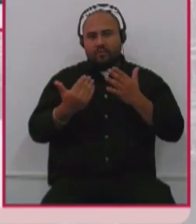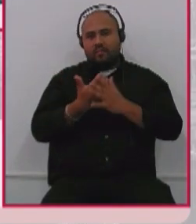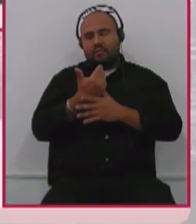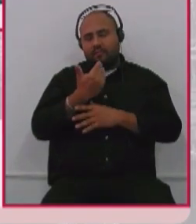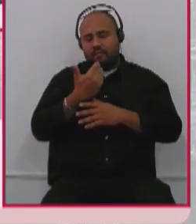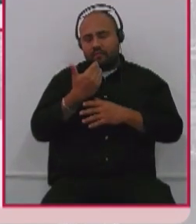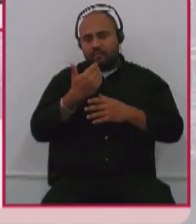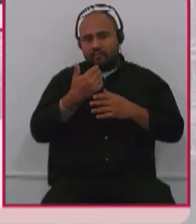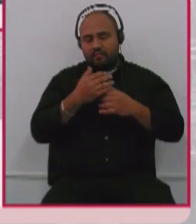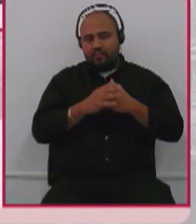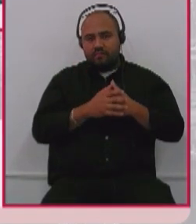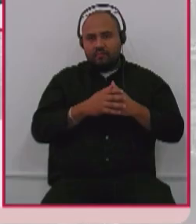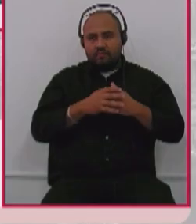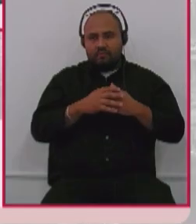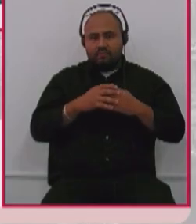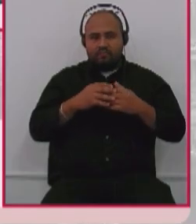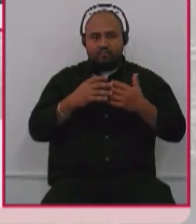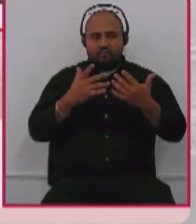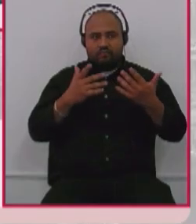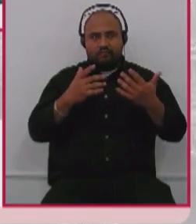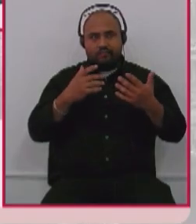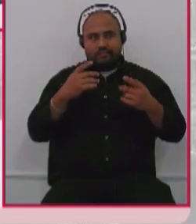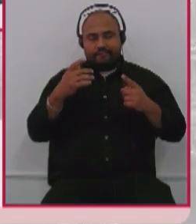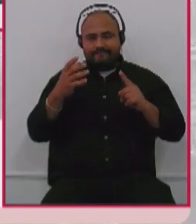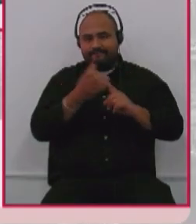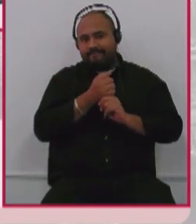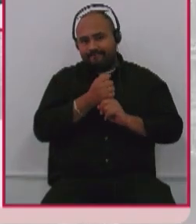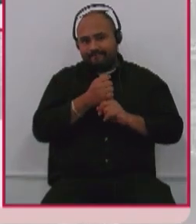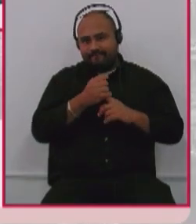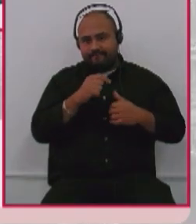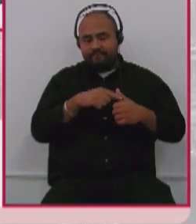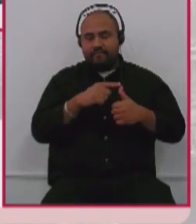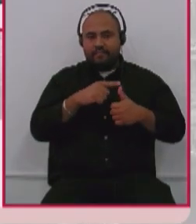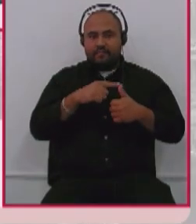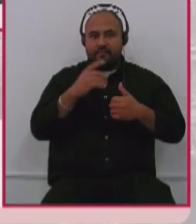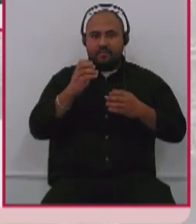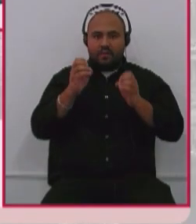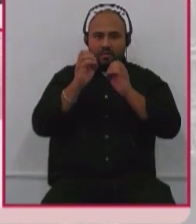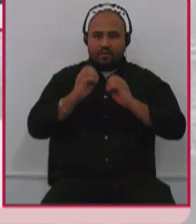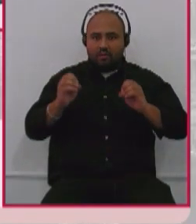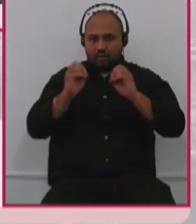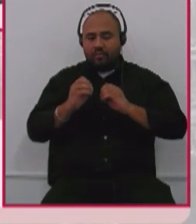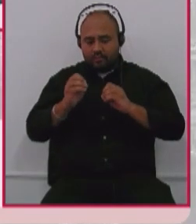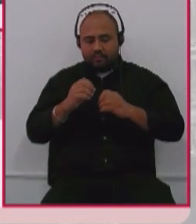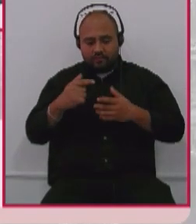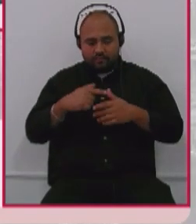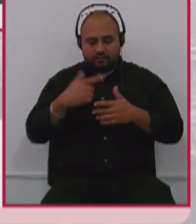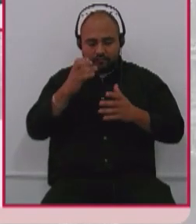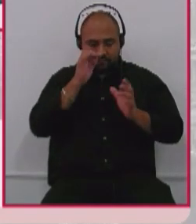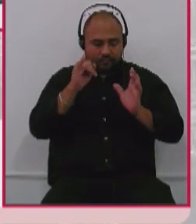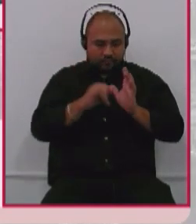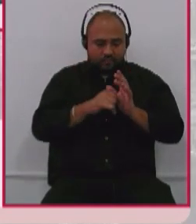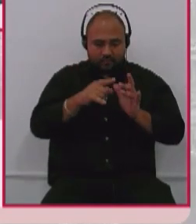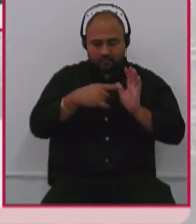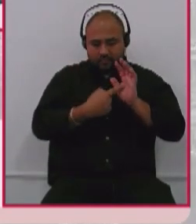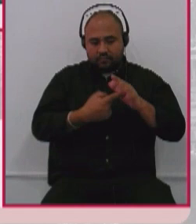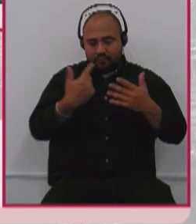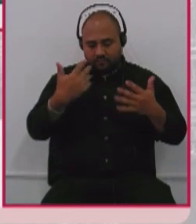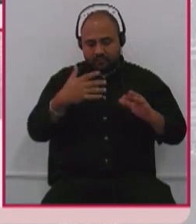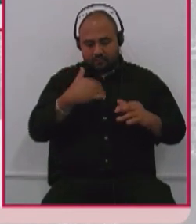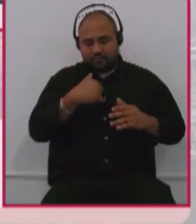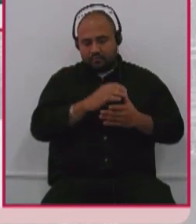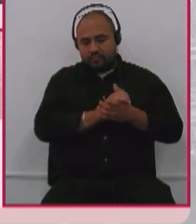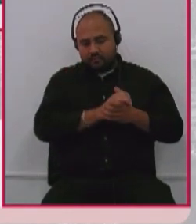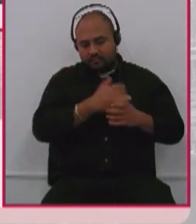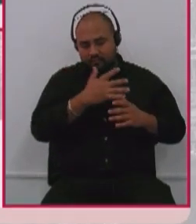a pesar de eso logramos maximizar la producción de oro con el Injection Leaching. Continuando con lo que Fabio ya venía